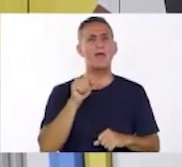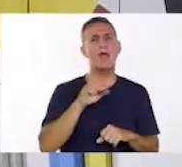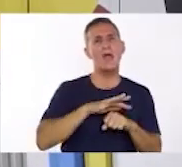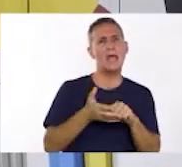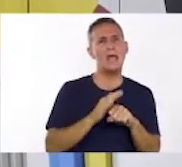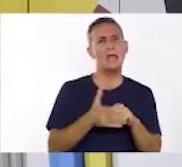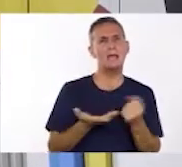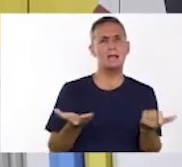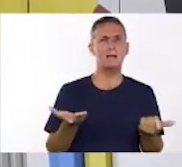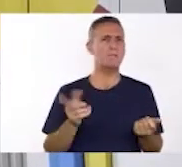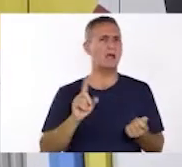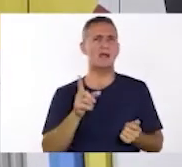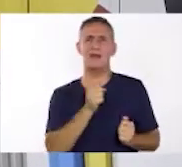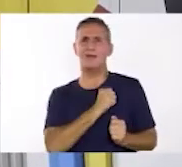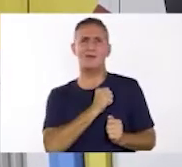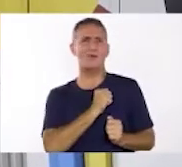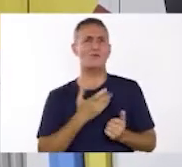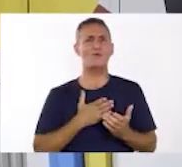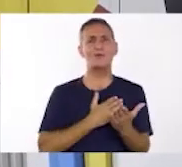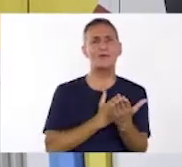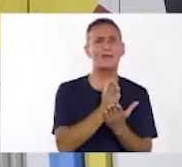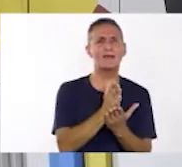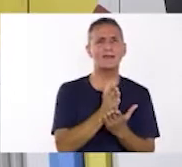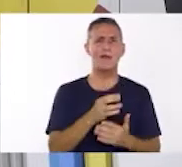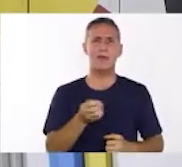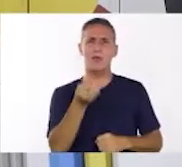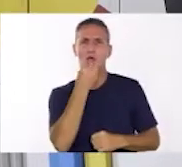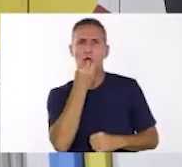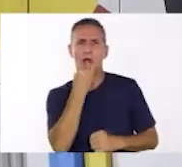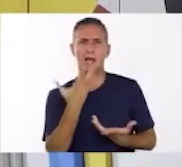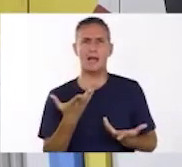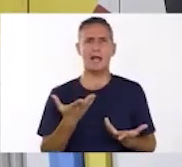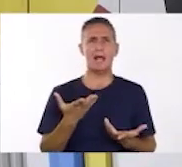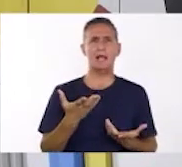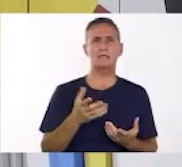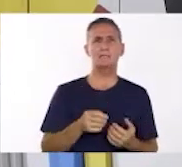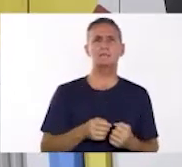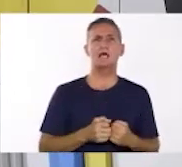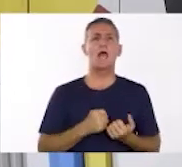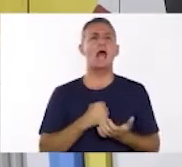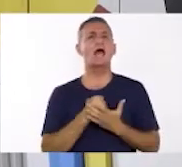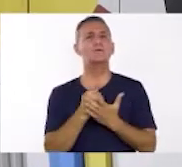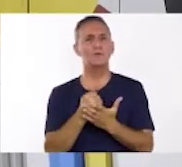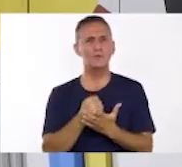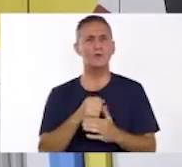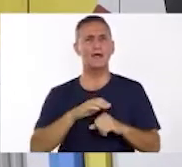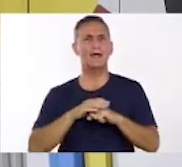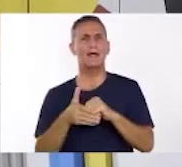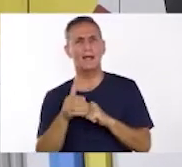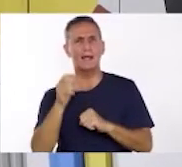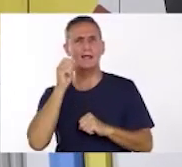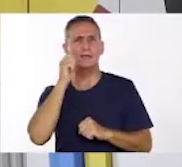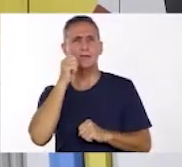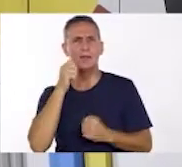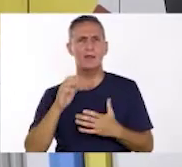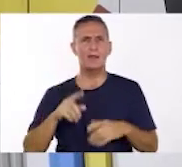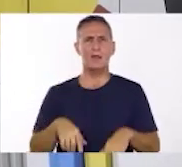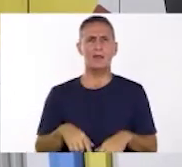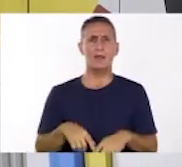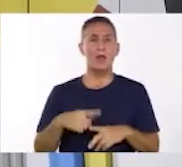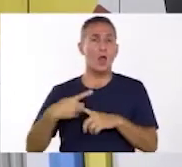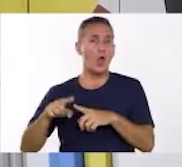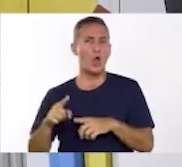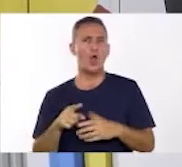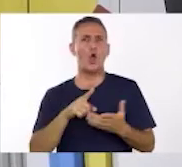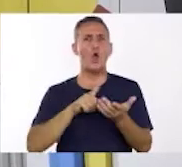que ya no quiere seguir alimentando, atendiendo a su hermano? ¿Qué pasa con ese padre